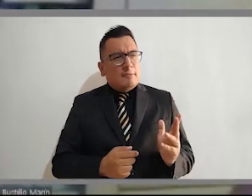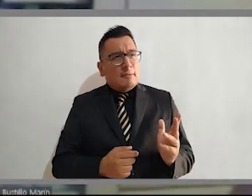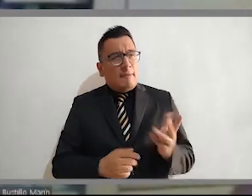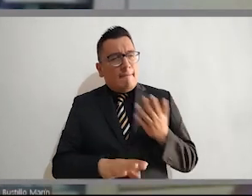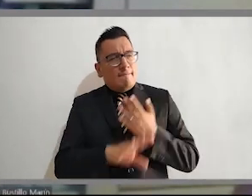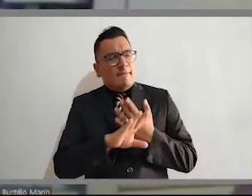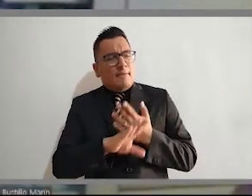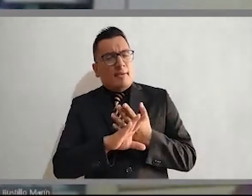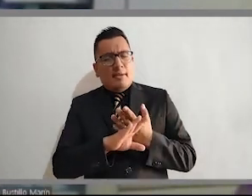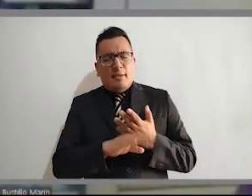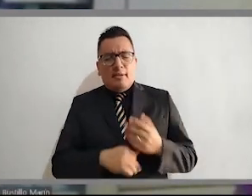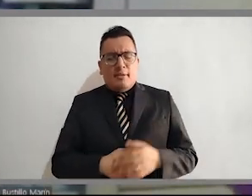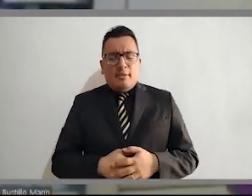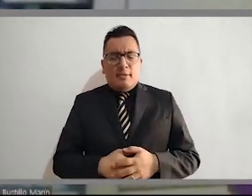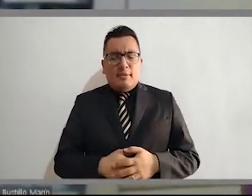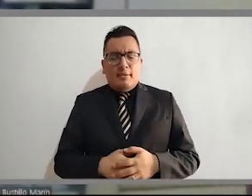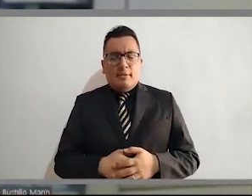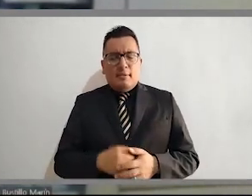pretendemos